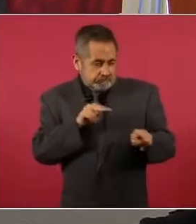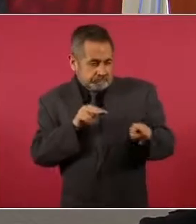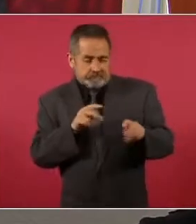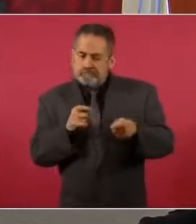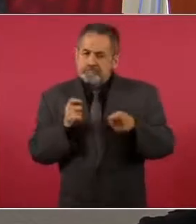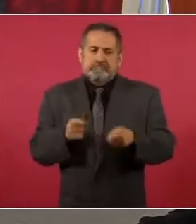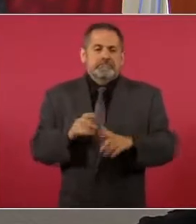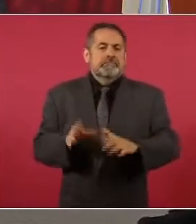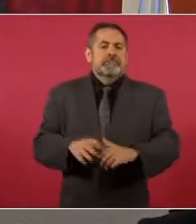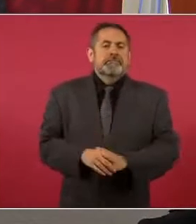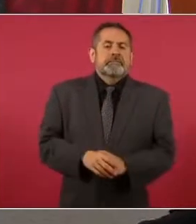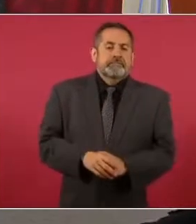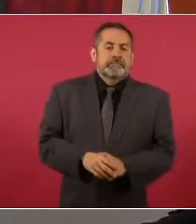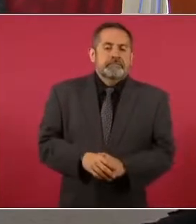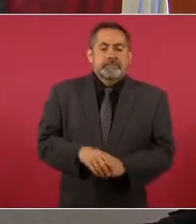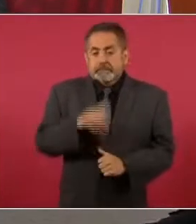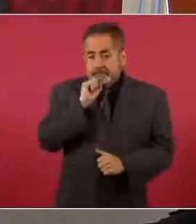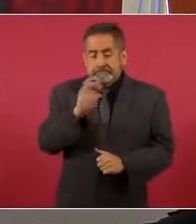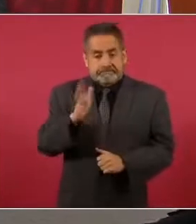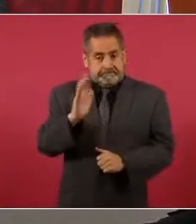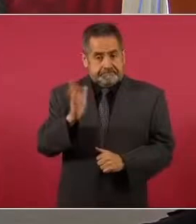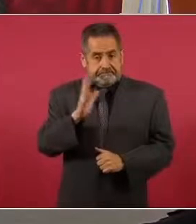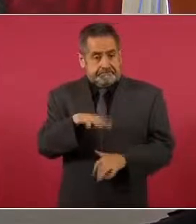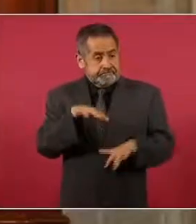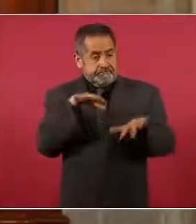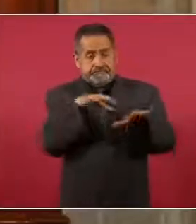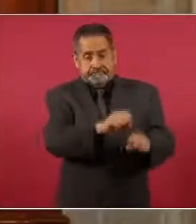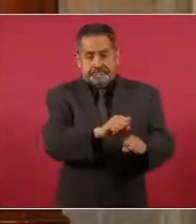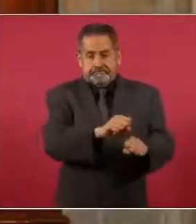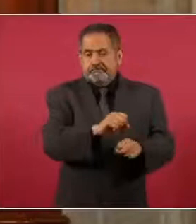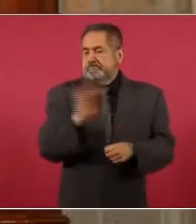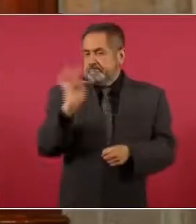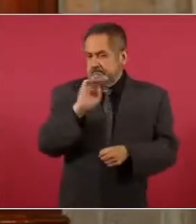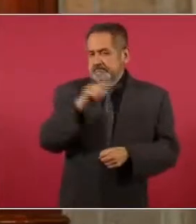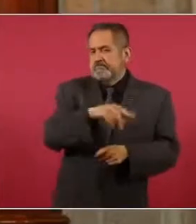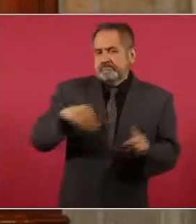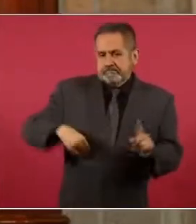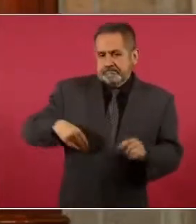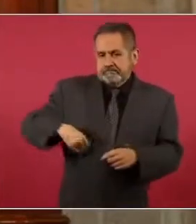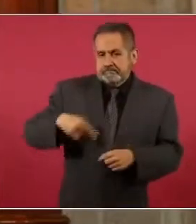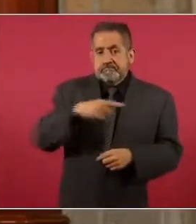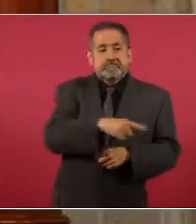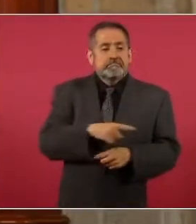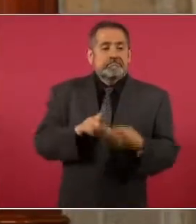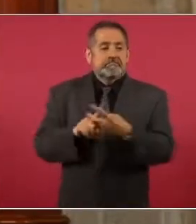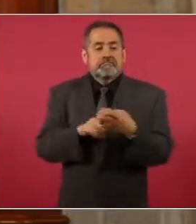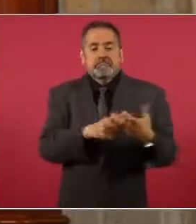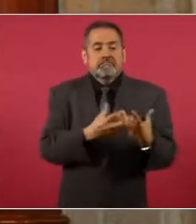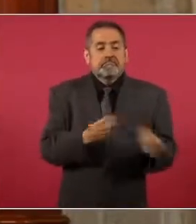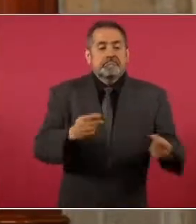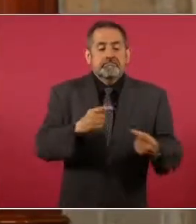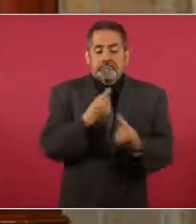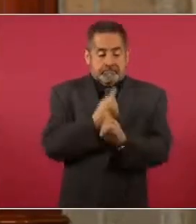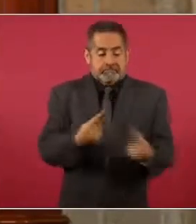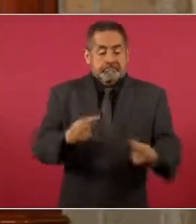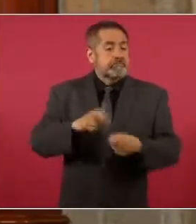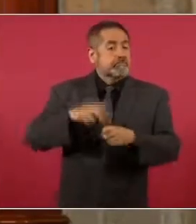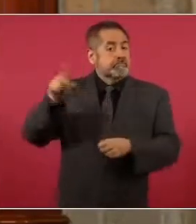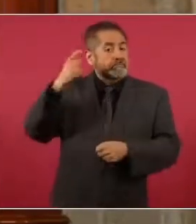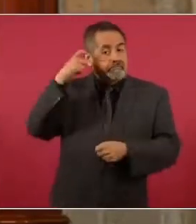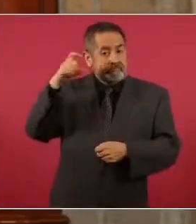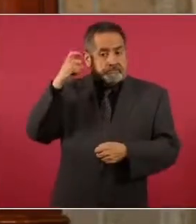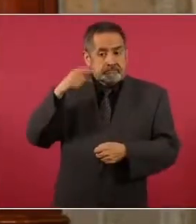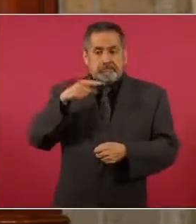También informar de la detención del posible responsable de desaparición de un menor en Quintana Roo. Esta fue una